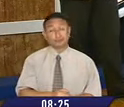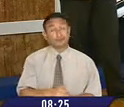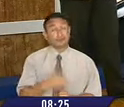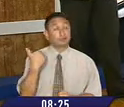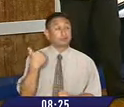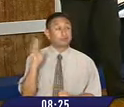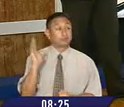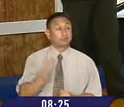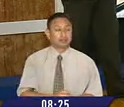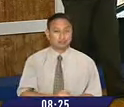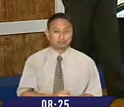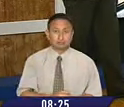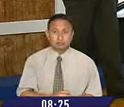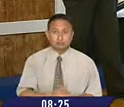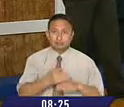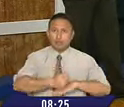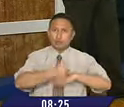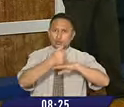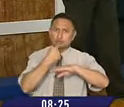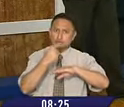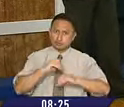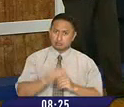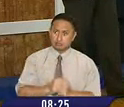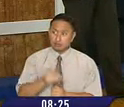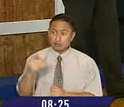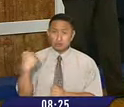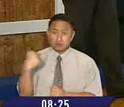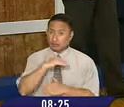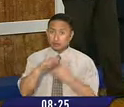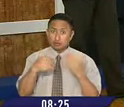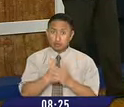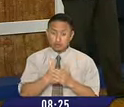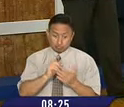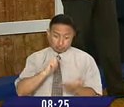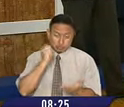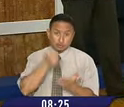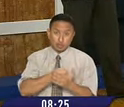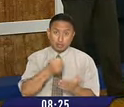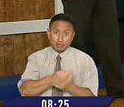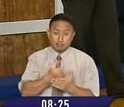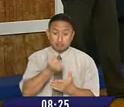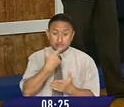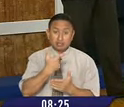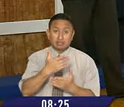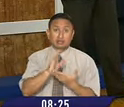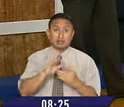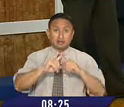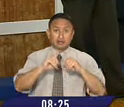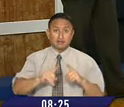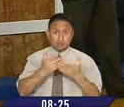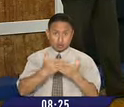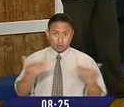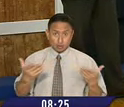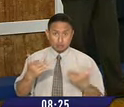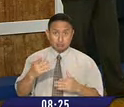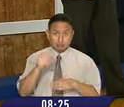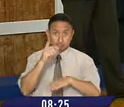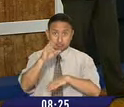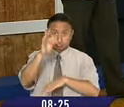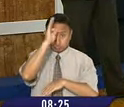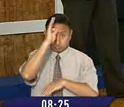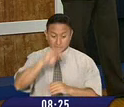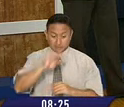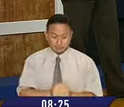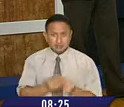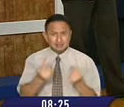en cuenta que las autoridades aseguran que existen los recursos para la compra de medicinas y también insumos médicos. Así que ahí solamente hay que